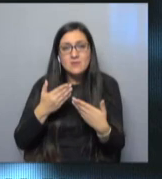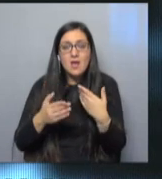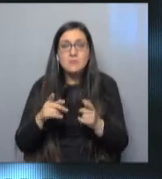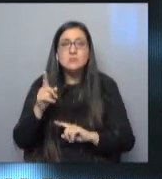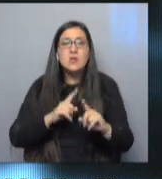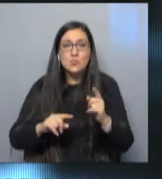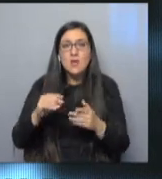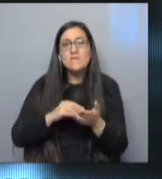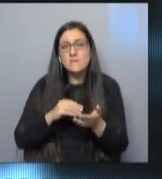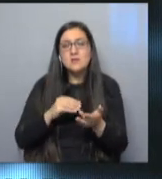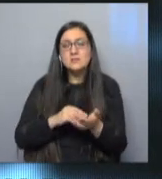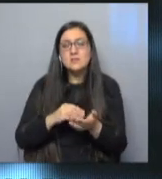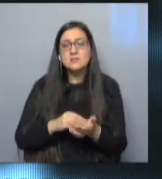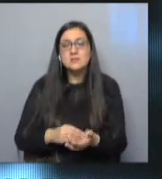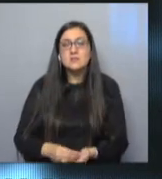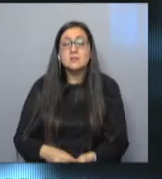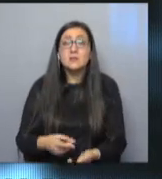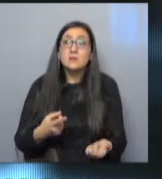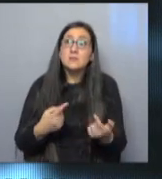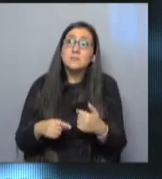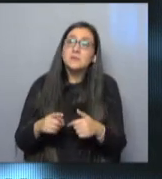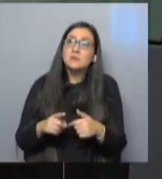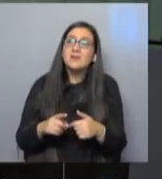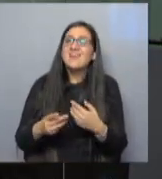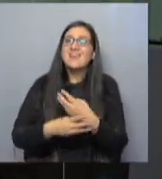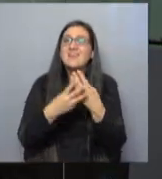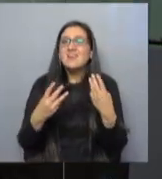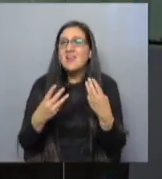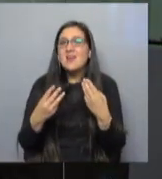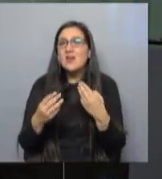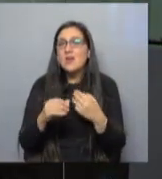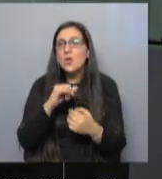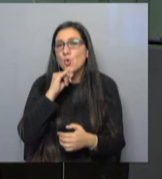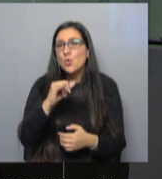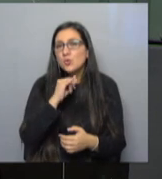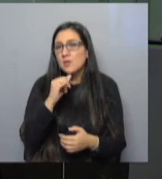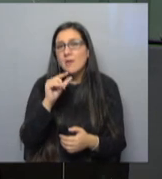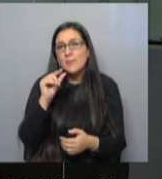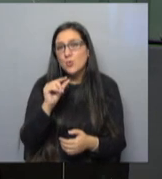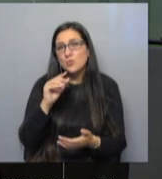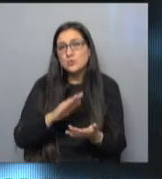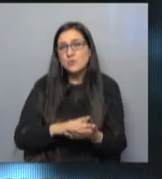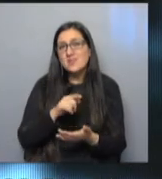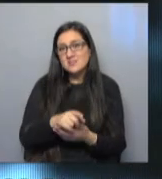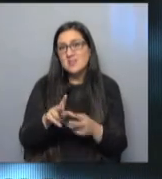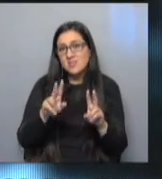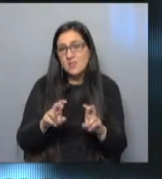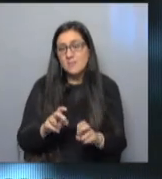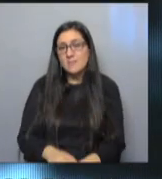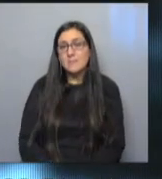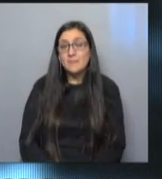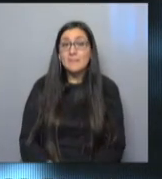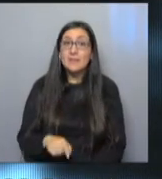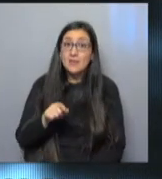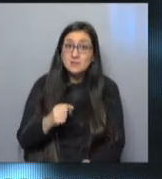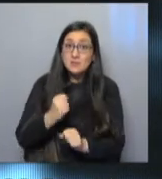oportunidades pero solía hablar poco de ese asunto sin duda ese trabajo